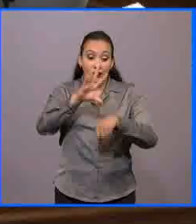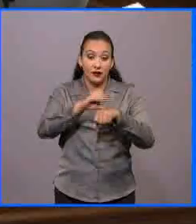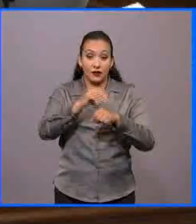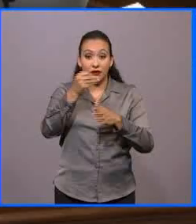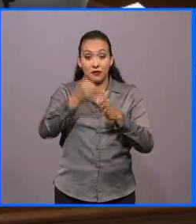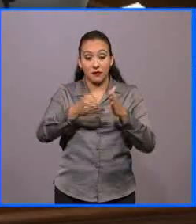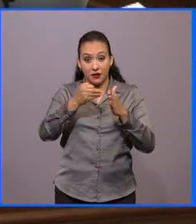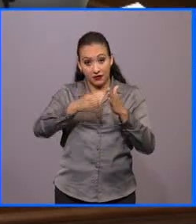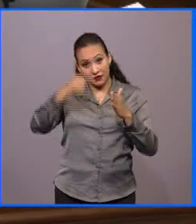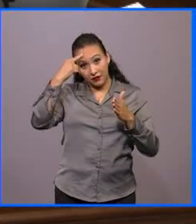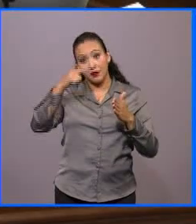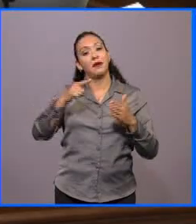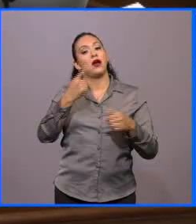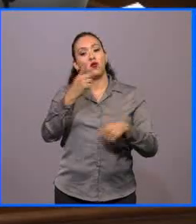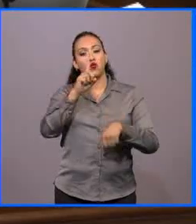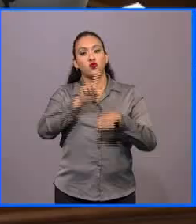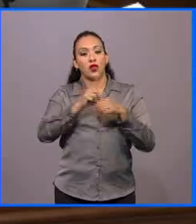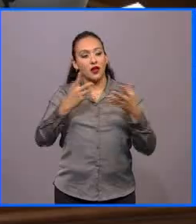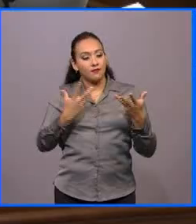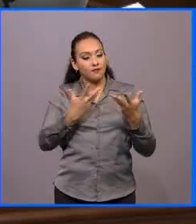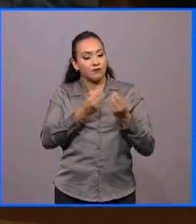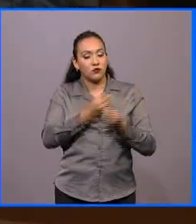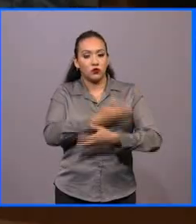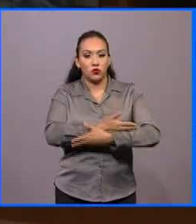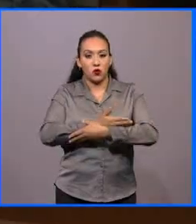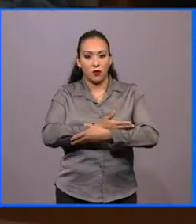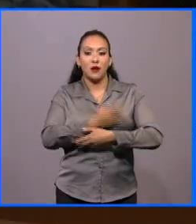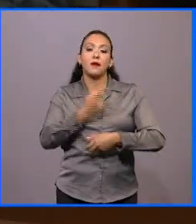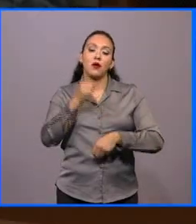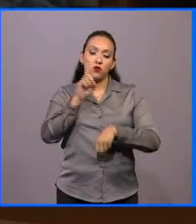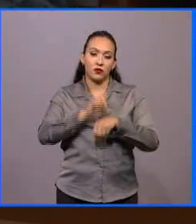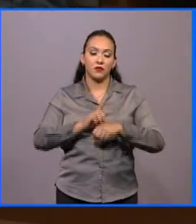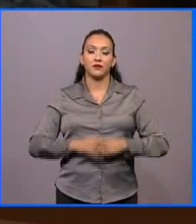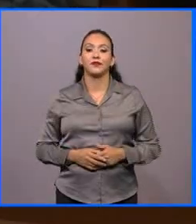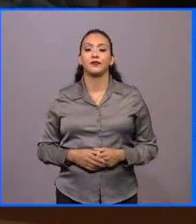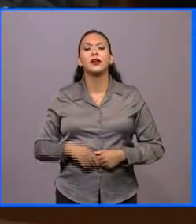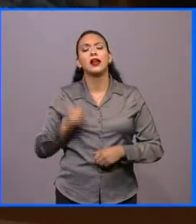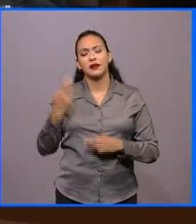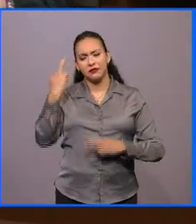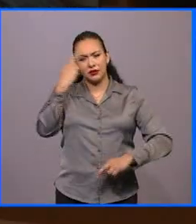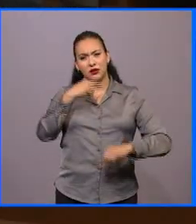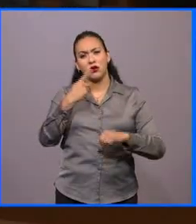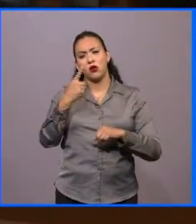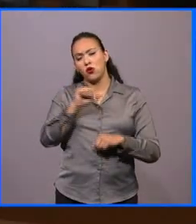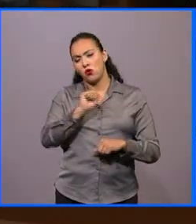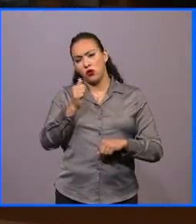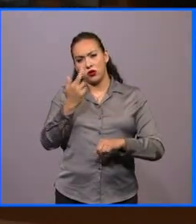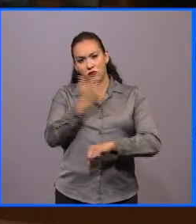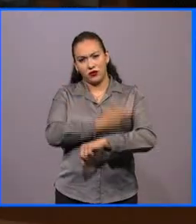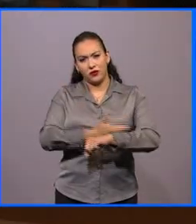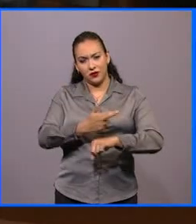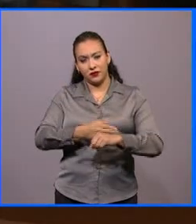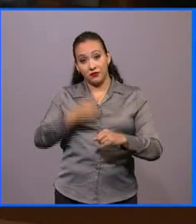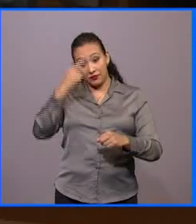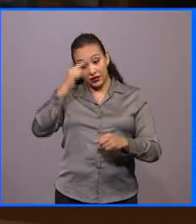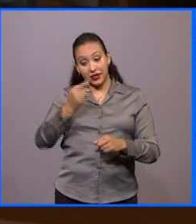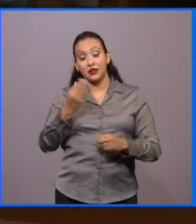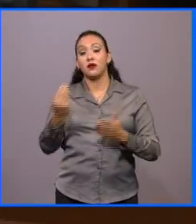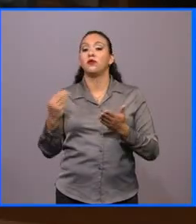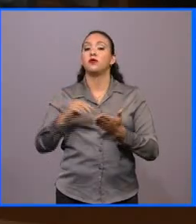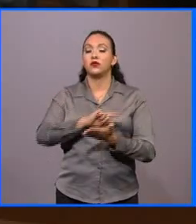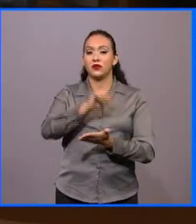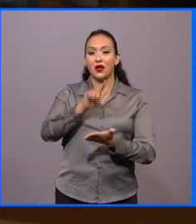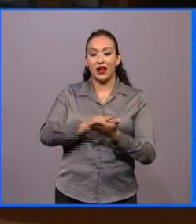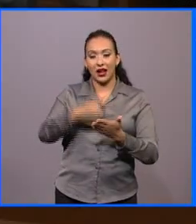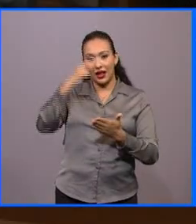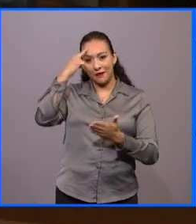específicos extraordinarios por día. En otro tema, el Pleno declaró la validez del proceso legislativo por el que se expidió la Ley de